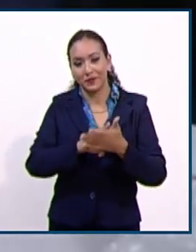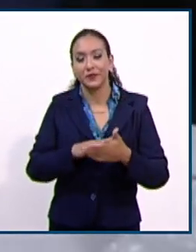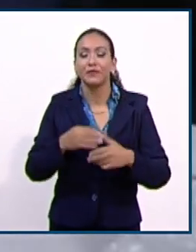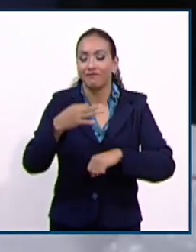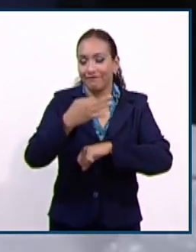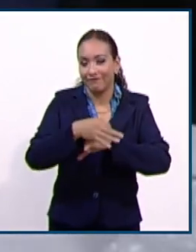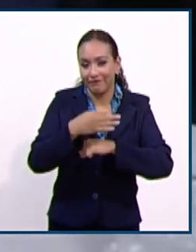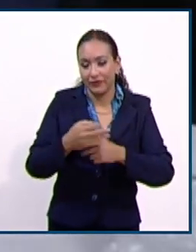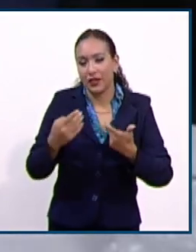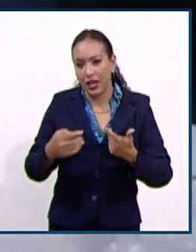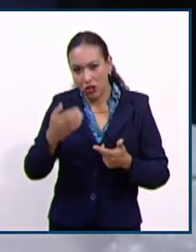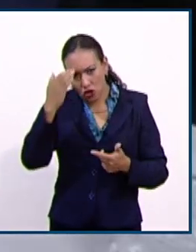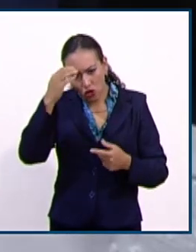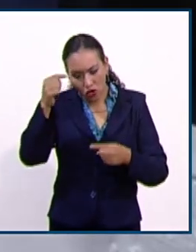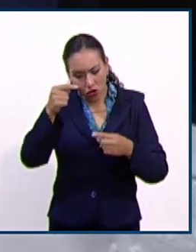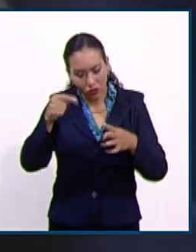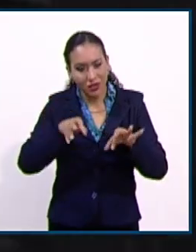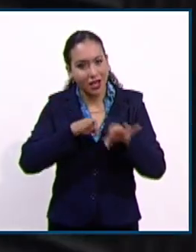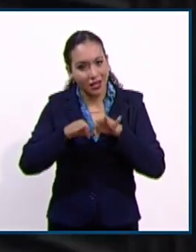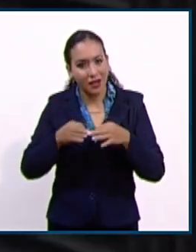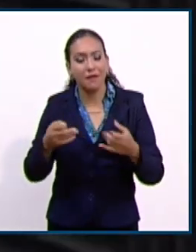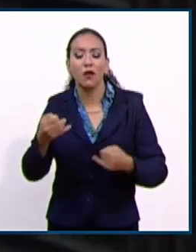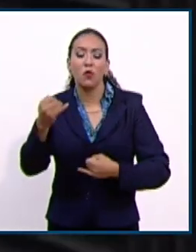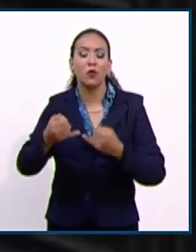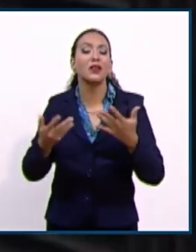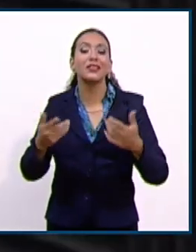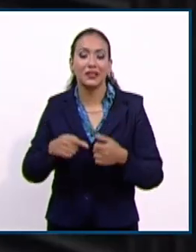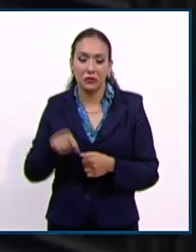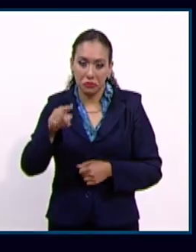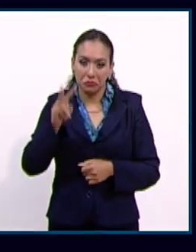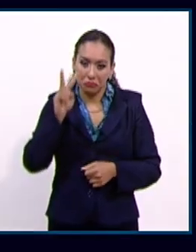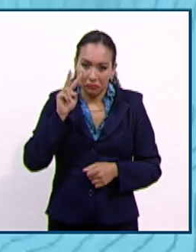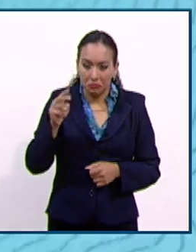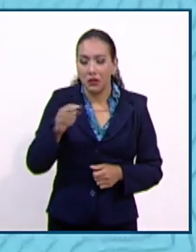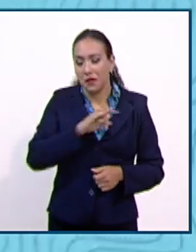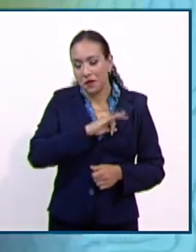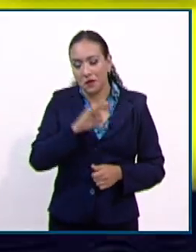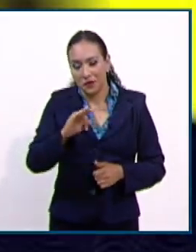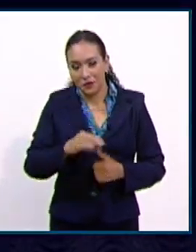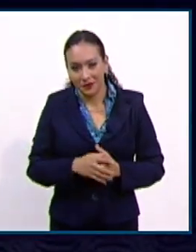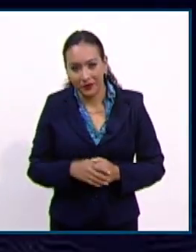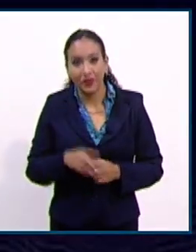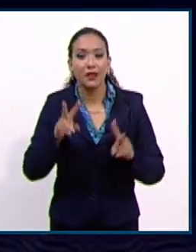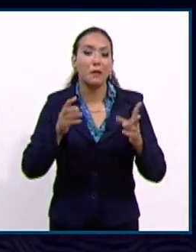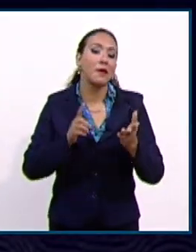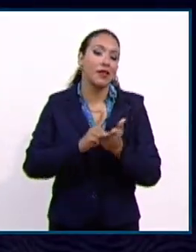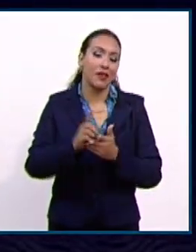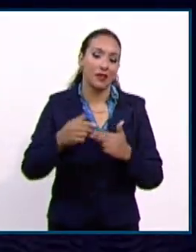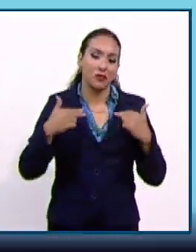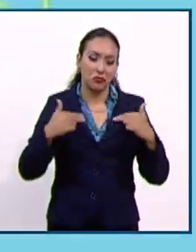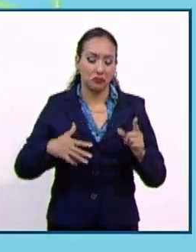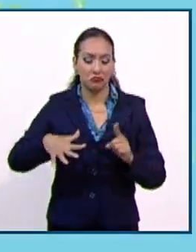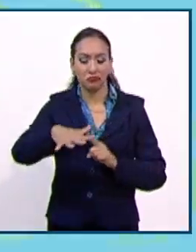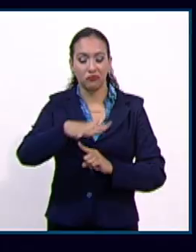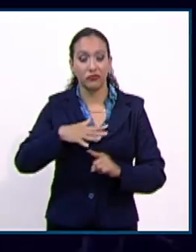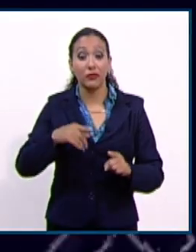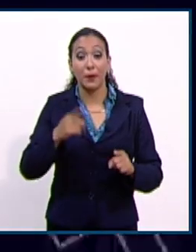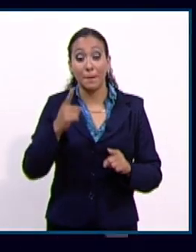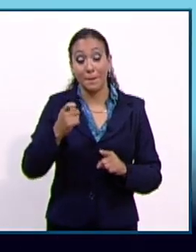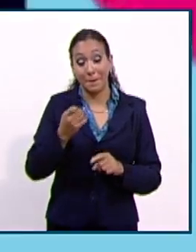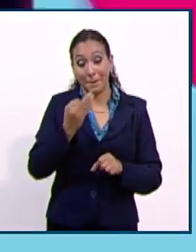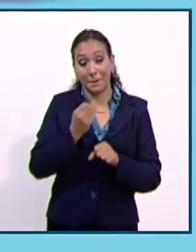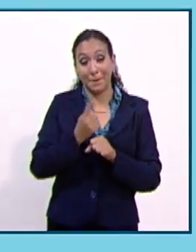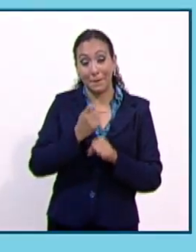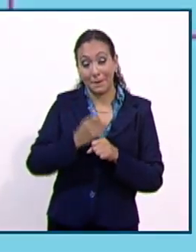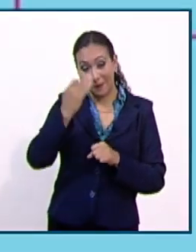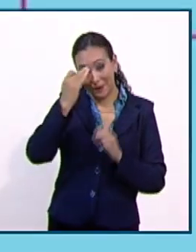ilustrativos para conocer el trabajo de las y los juzgadores en la defensa de la justicia y los derechos humanos. La primera temporada se